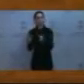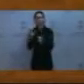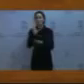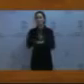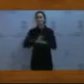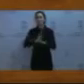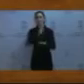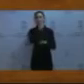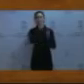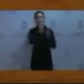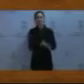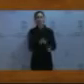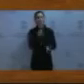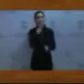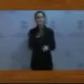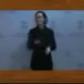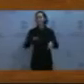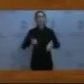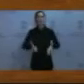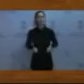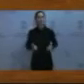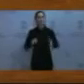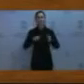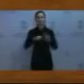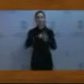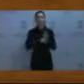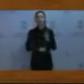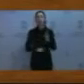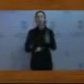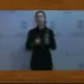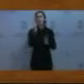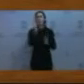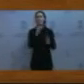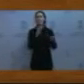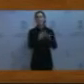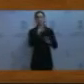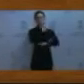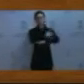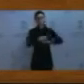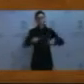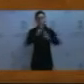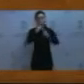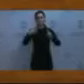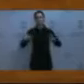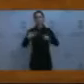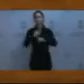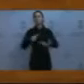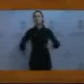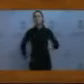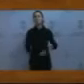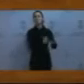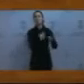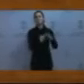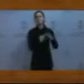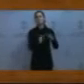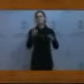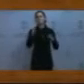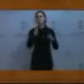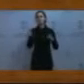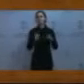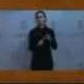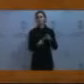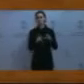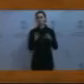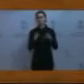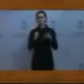ha tenido a bien aceptar ni una de las iniciativas que ha tenido esta Cámara el Grupo Ciudadanos, el Grupo For Asturias, el Grupo Podemos o el Grupo Parlamentario Popular. Por lo